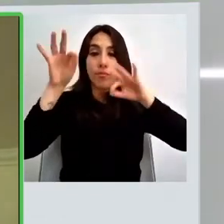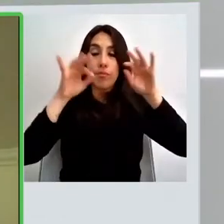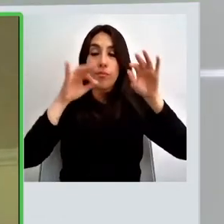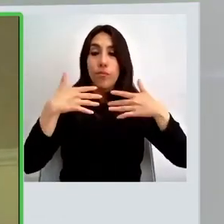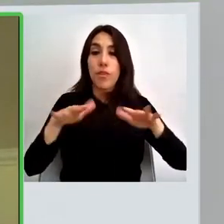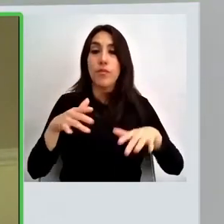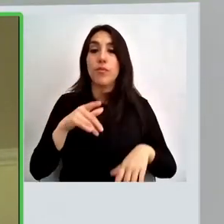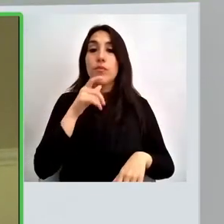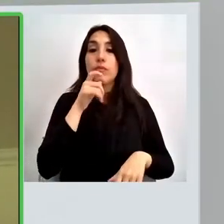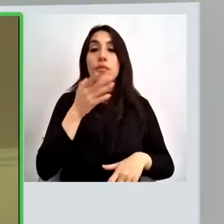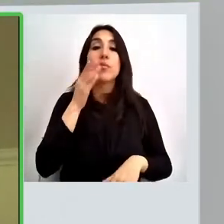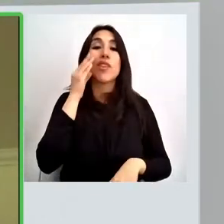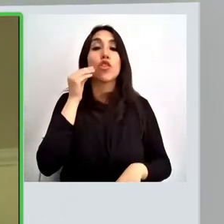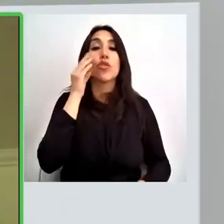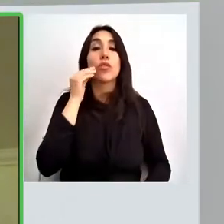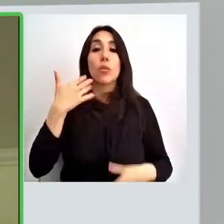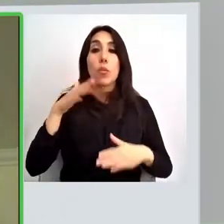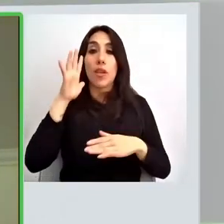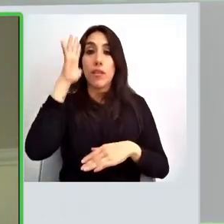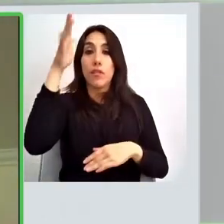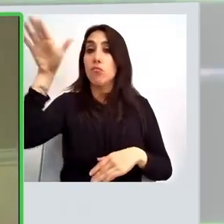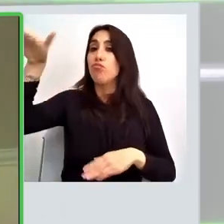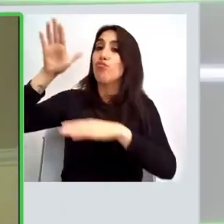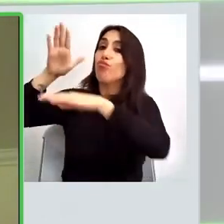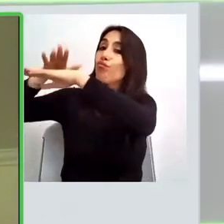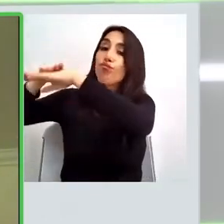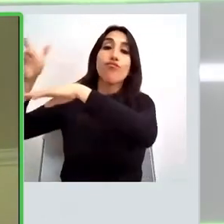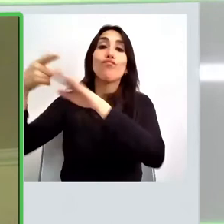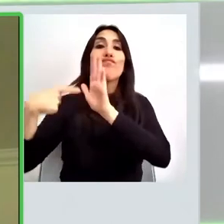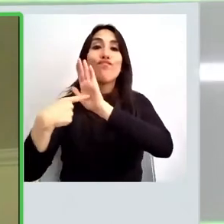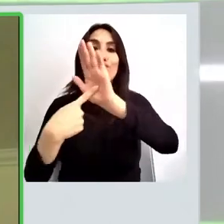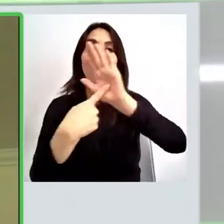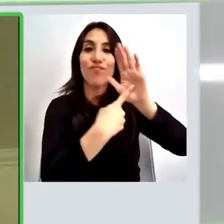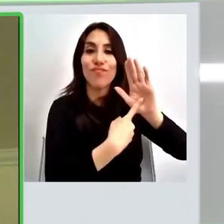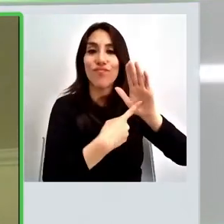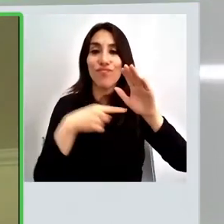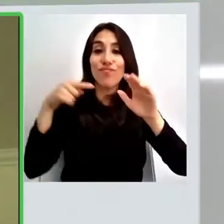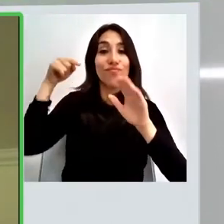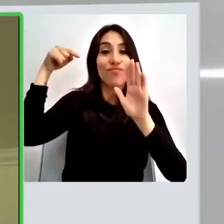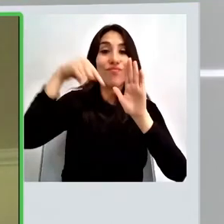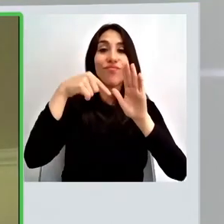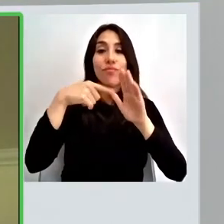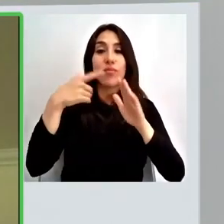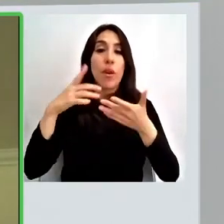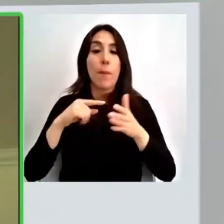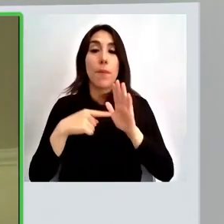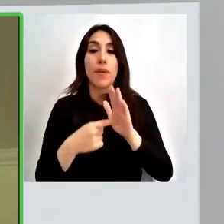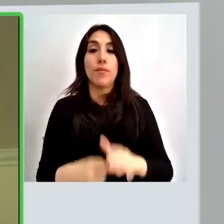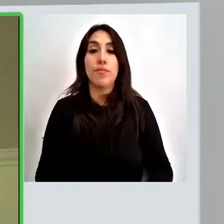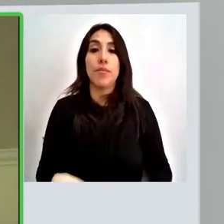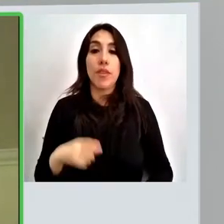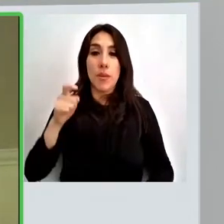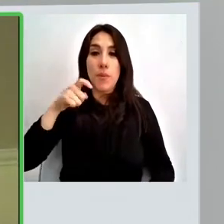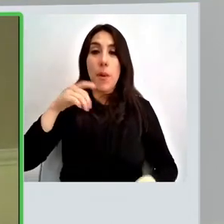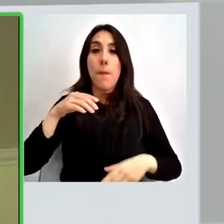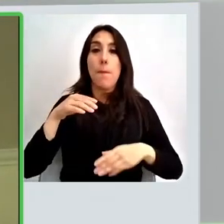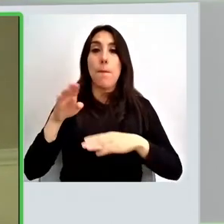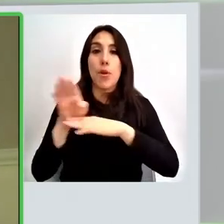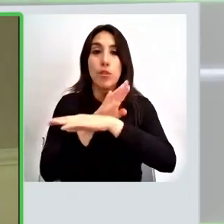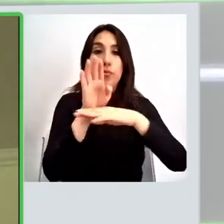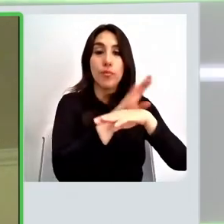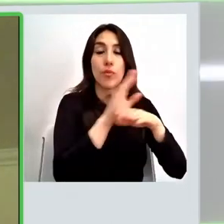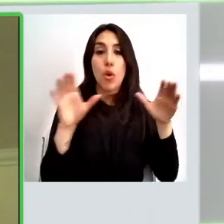ejemplo y necesitamos quedar las empresas también en conjunto con nuestras